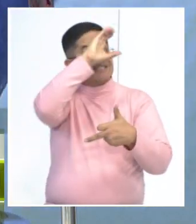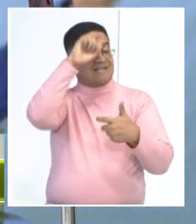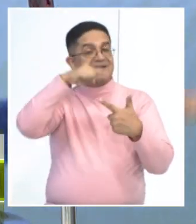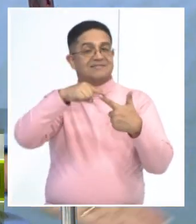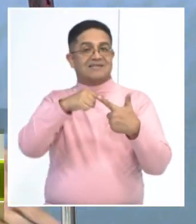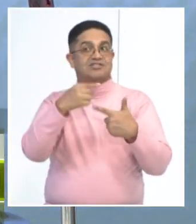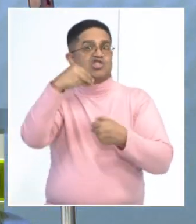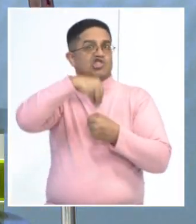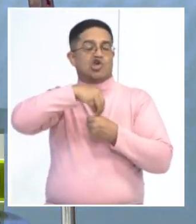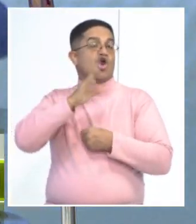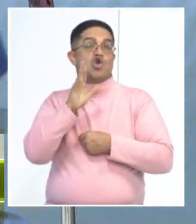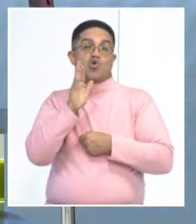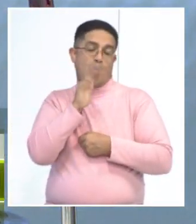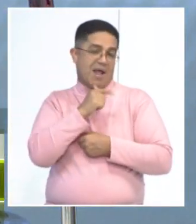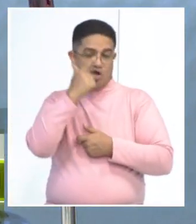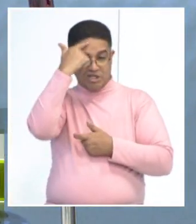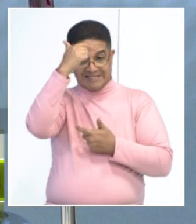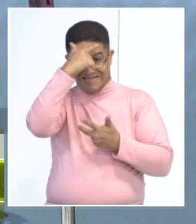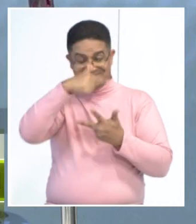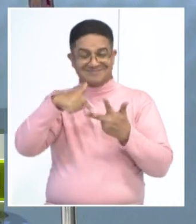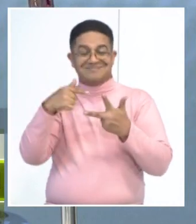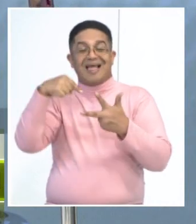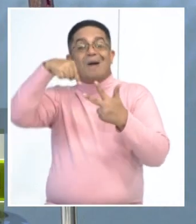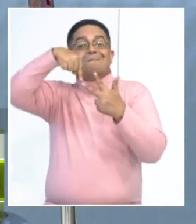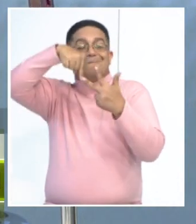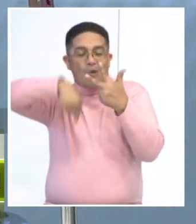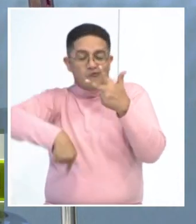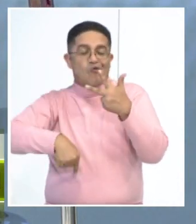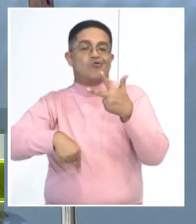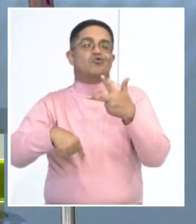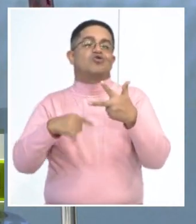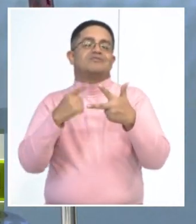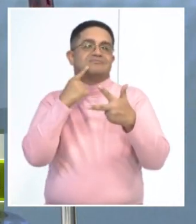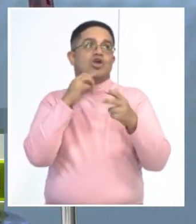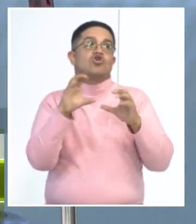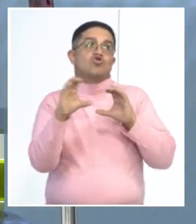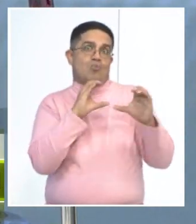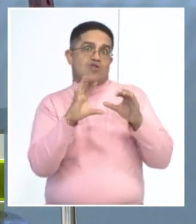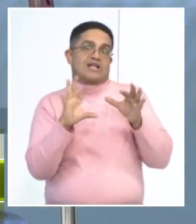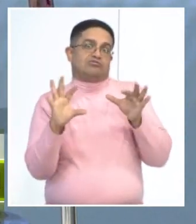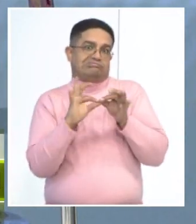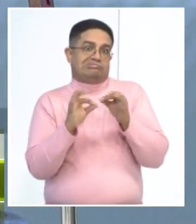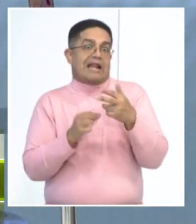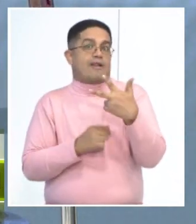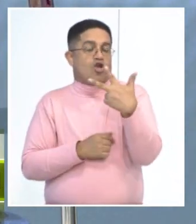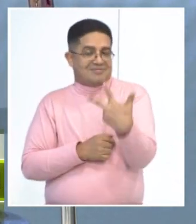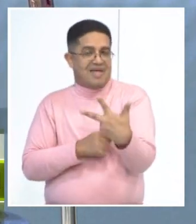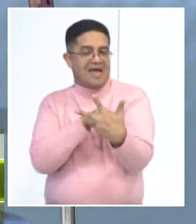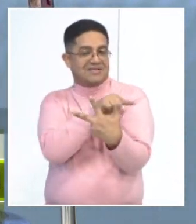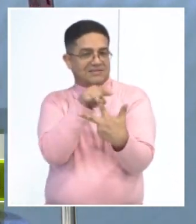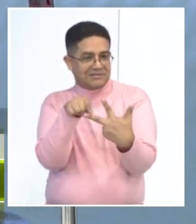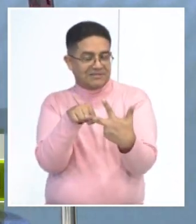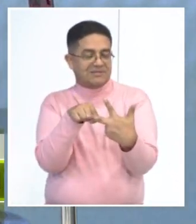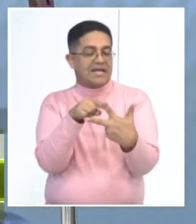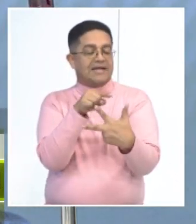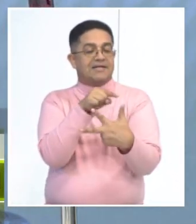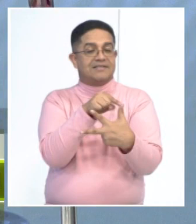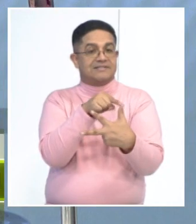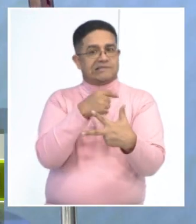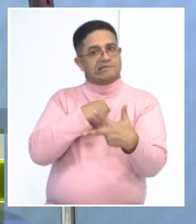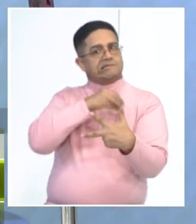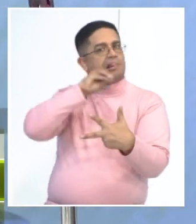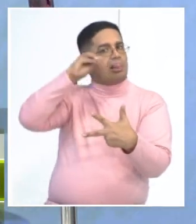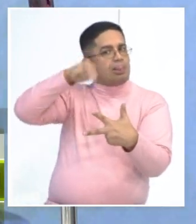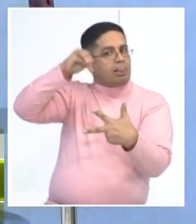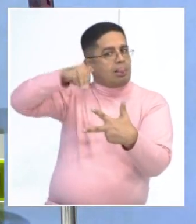yo inconsciente y un subconsciente. Entonces había comunicación entre los tres y que podíamos estarle dando, el yo consciente